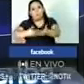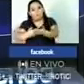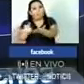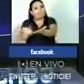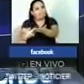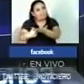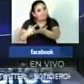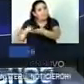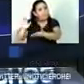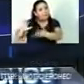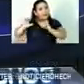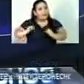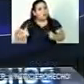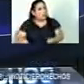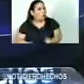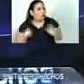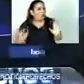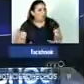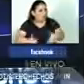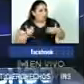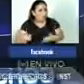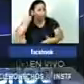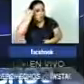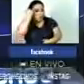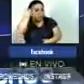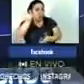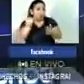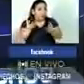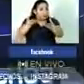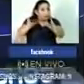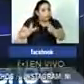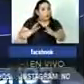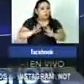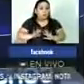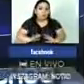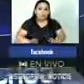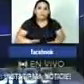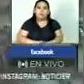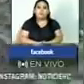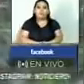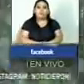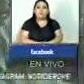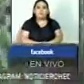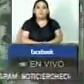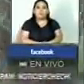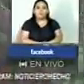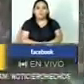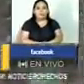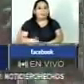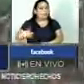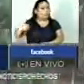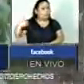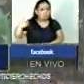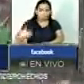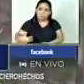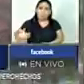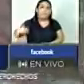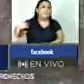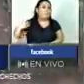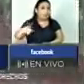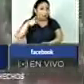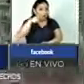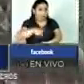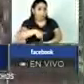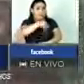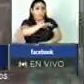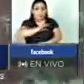discusión de una iniciativa que busca aliviar el impacto. Año tras año, la agricultura de nuestro país